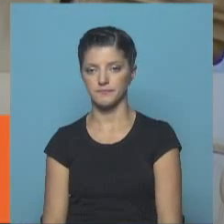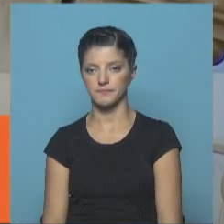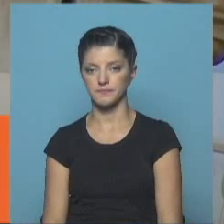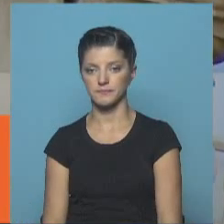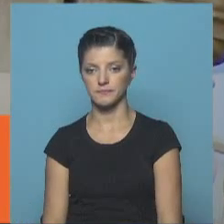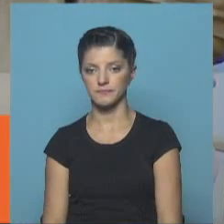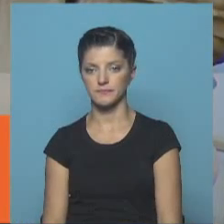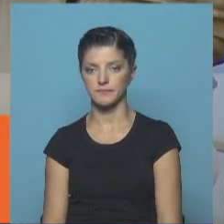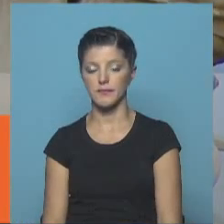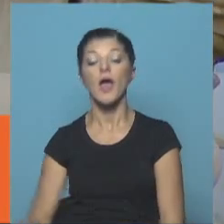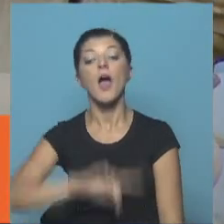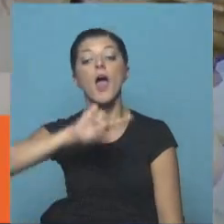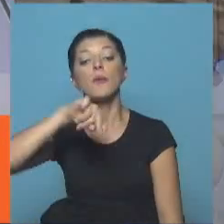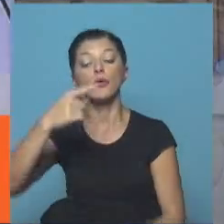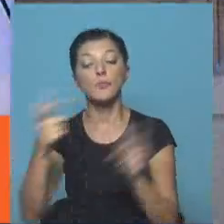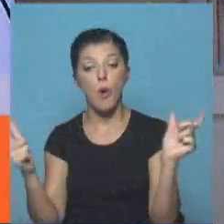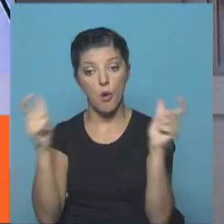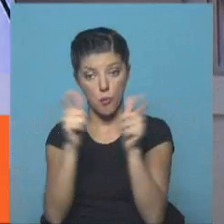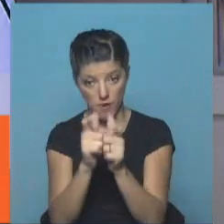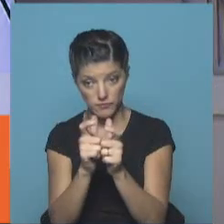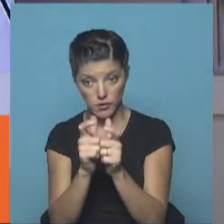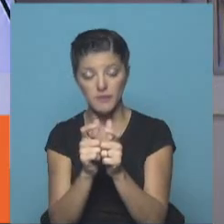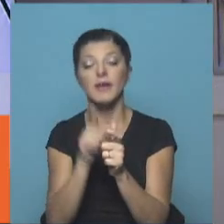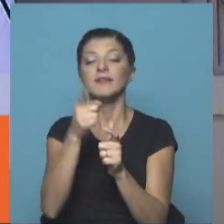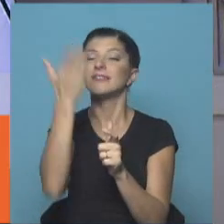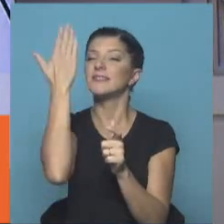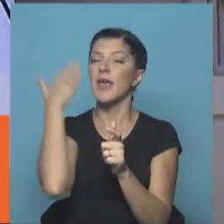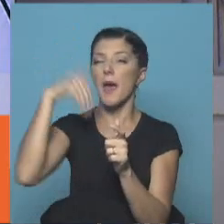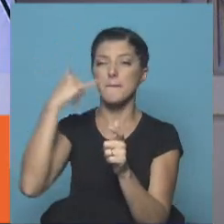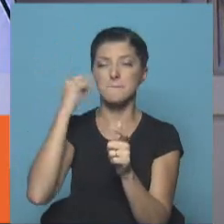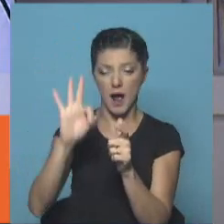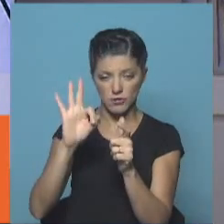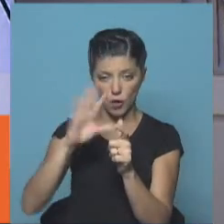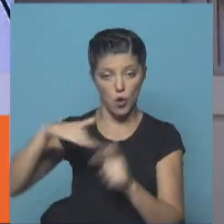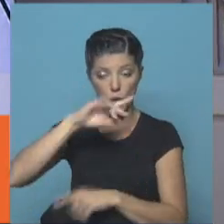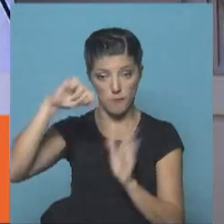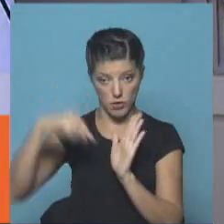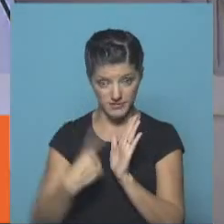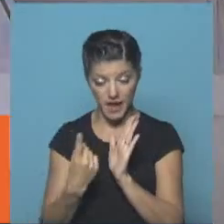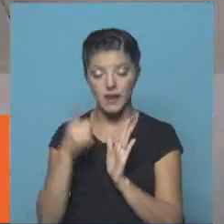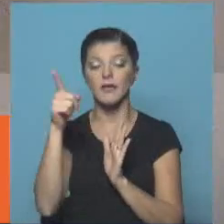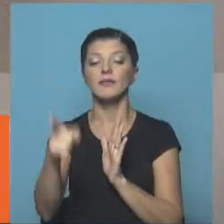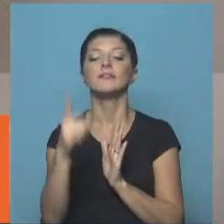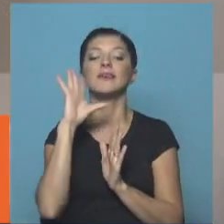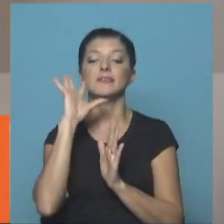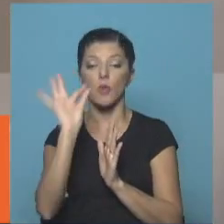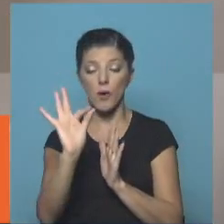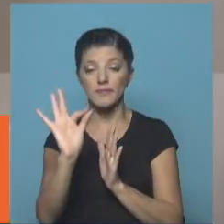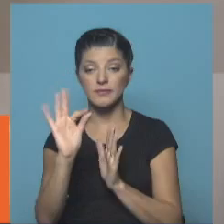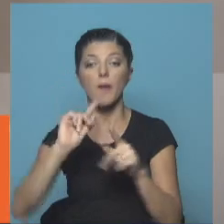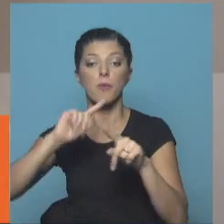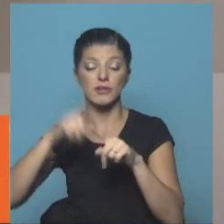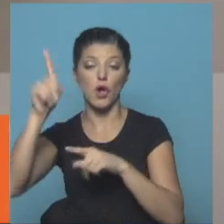El siguiente encuentro de delegados regionales tuvo lugar a fines de marzo en Buenos Aires. Contó con la presencia de 50